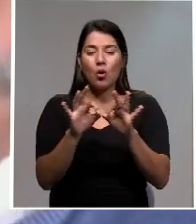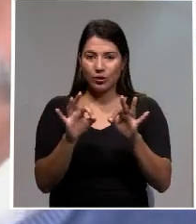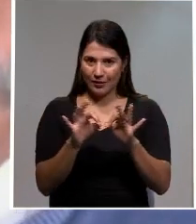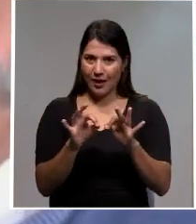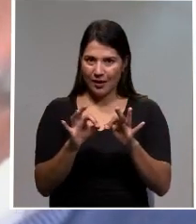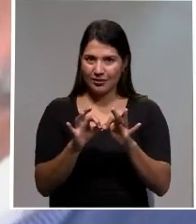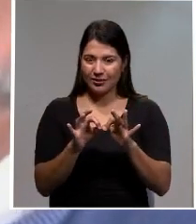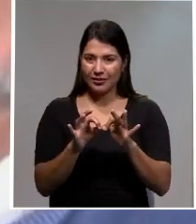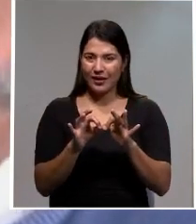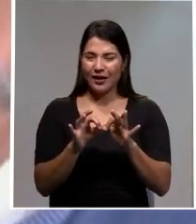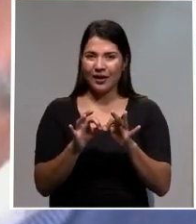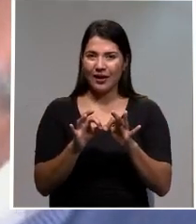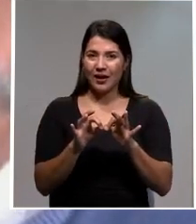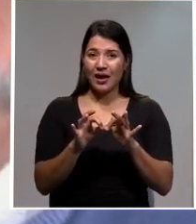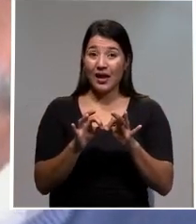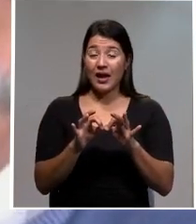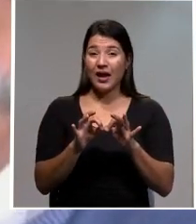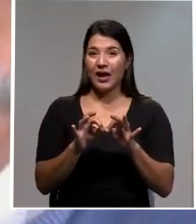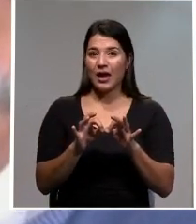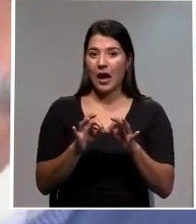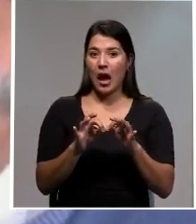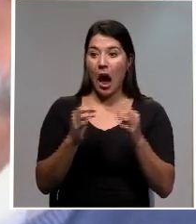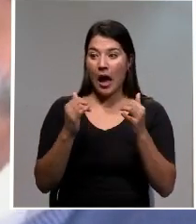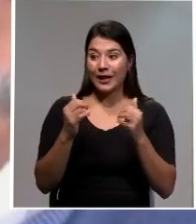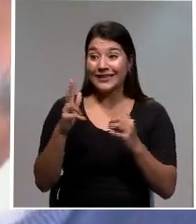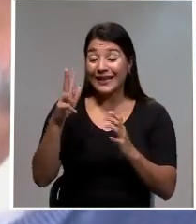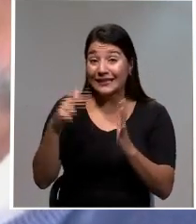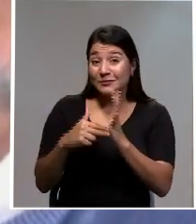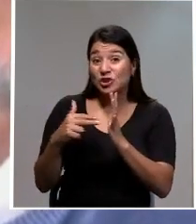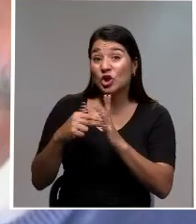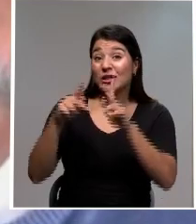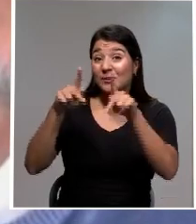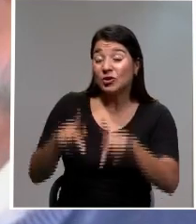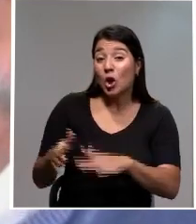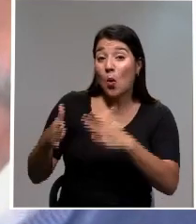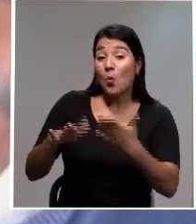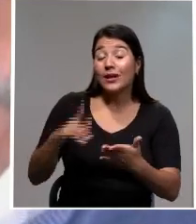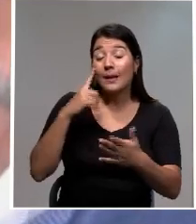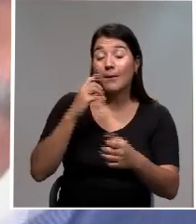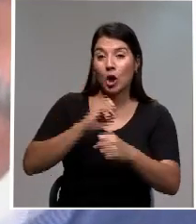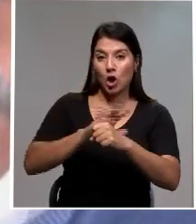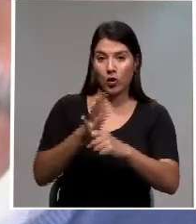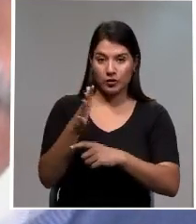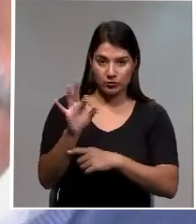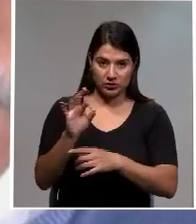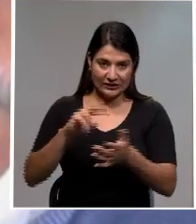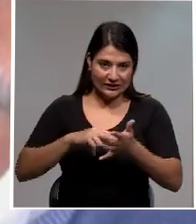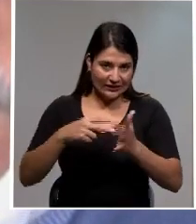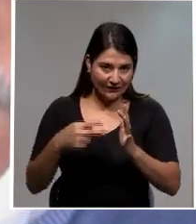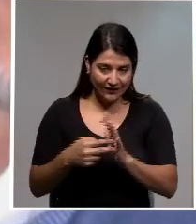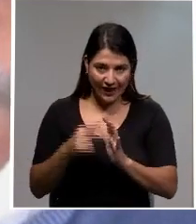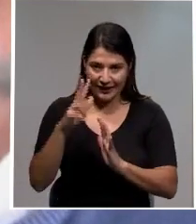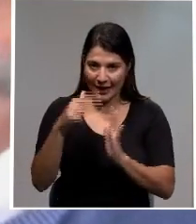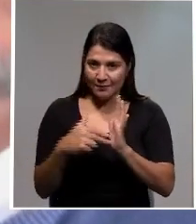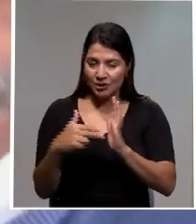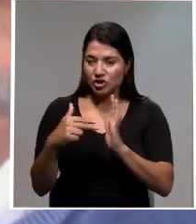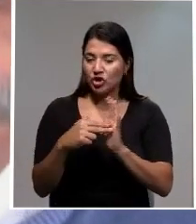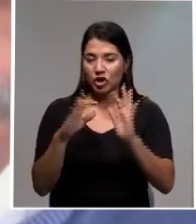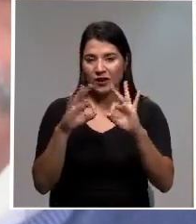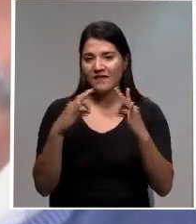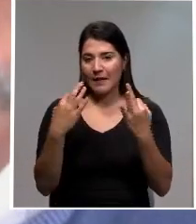son los 3 millones de muertes por COVID? Obviamente son 3 millones de familias afectadas, pero